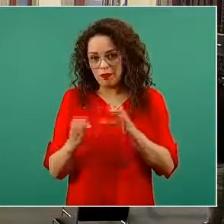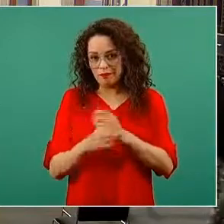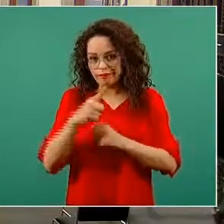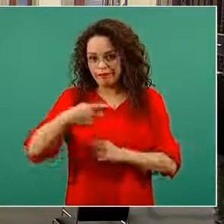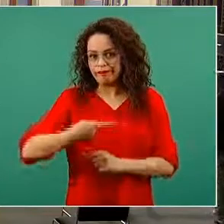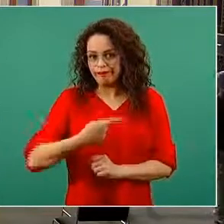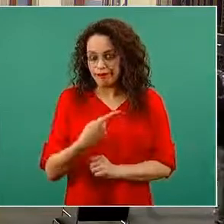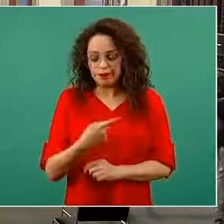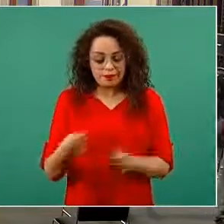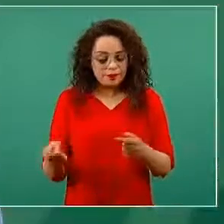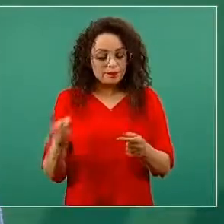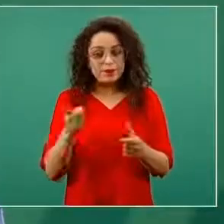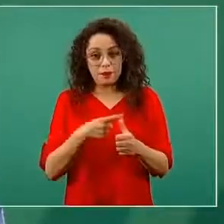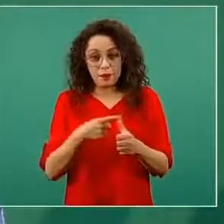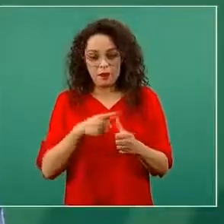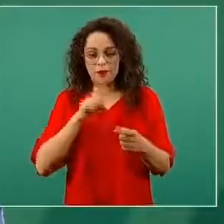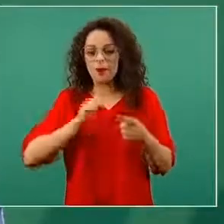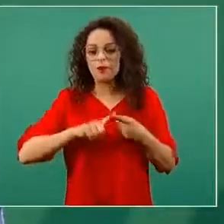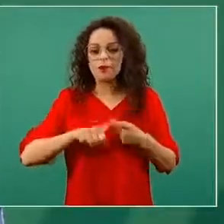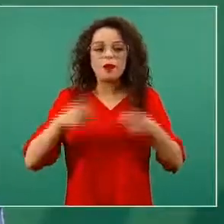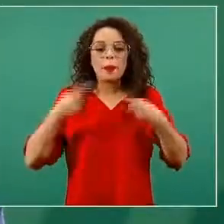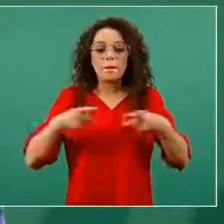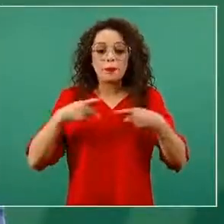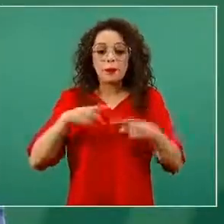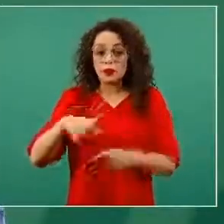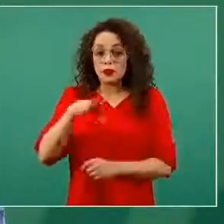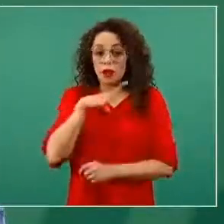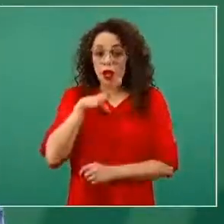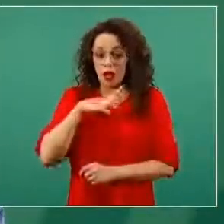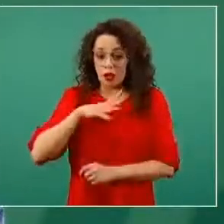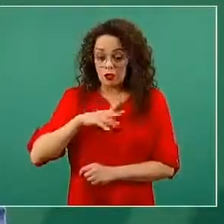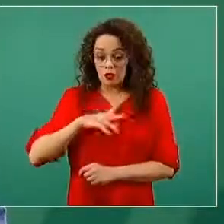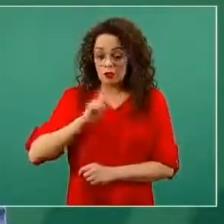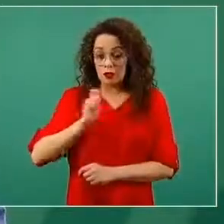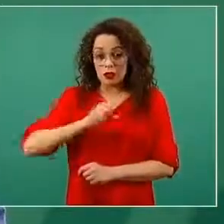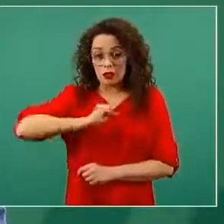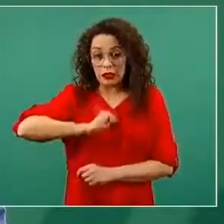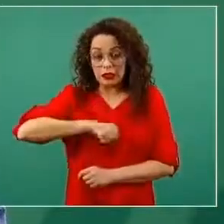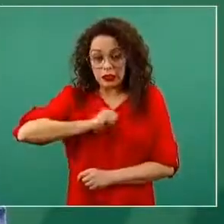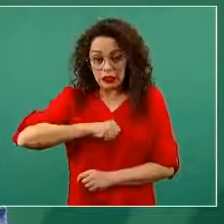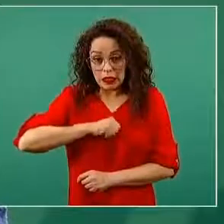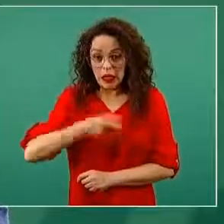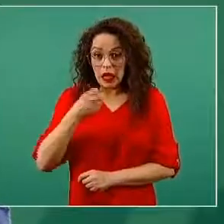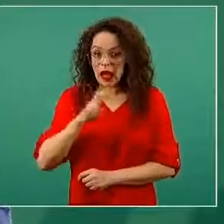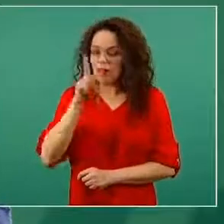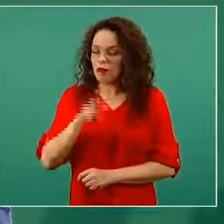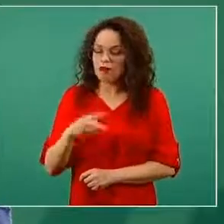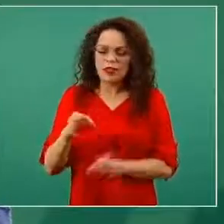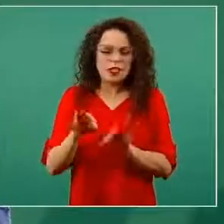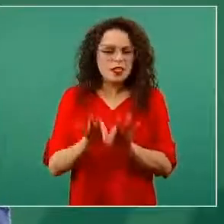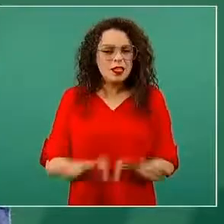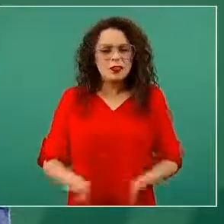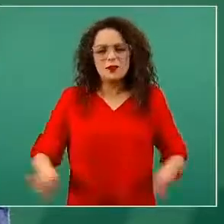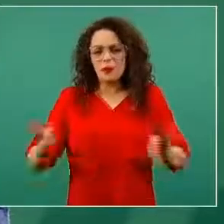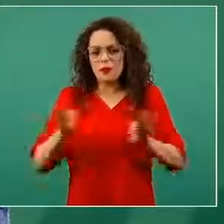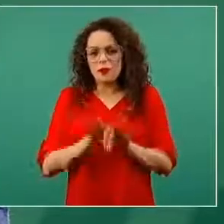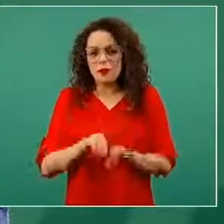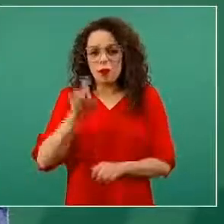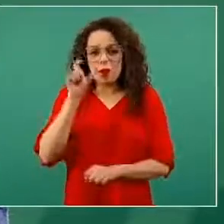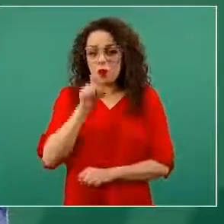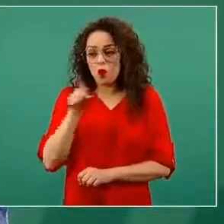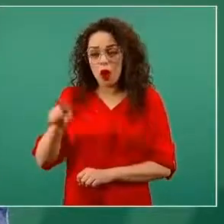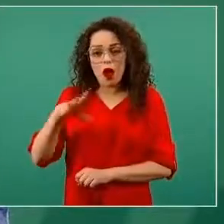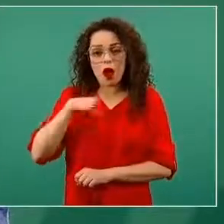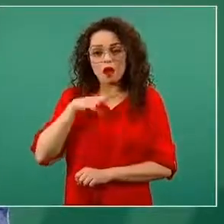primero es todas las personas que viven con VIH, y esto es algo extraordinariamente importante, una vez que están en